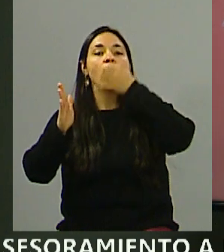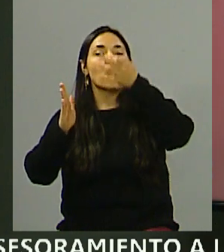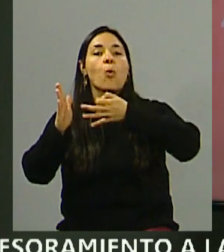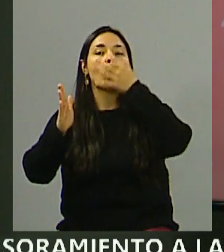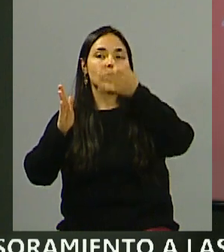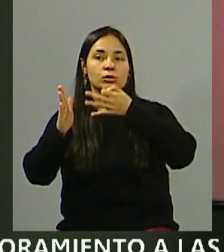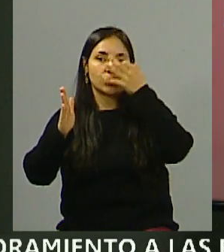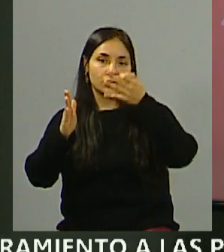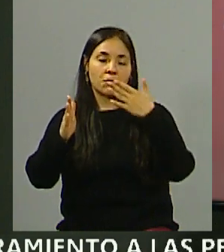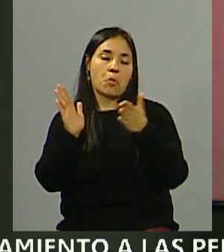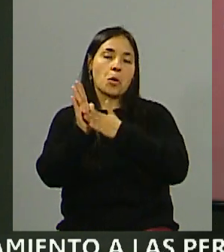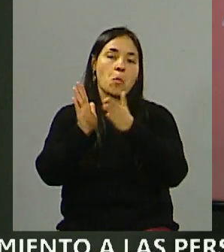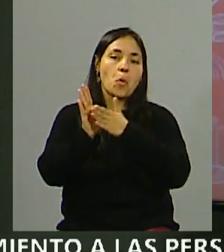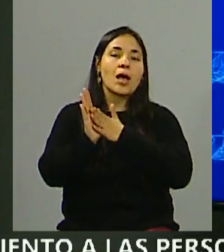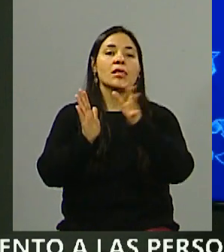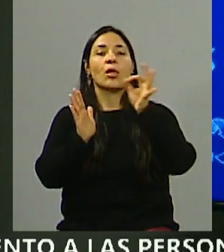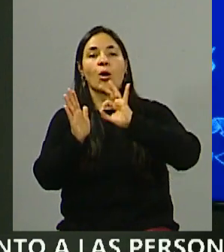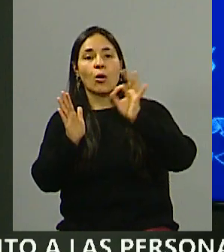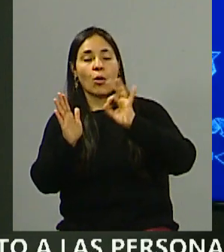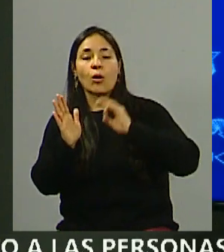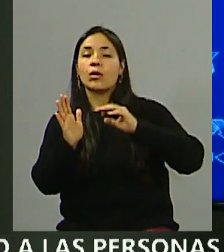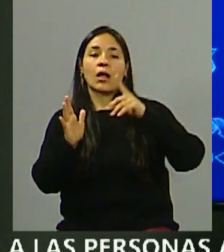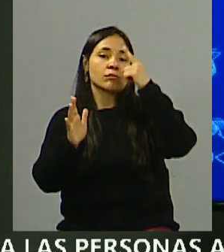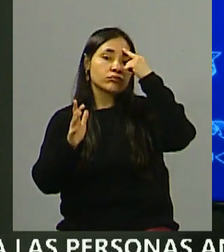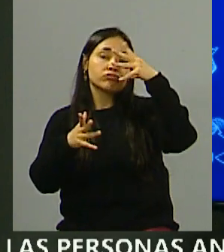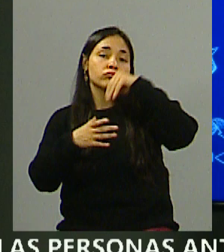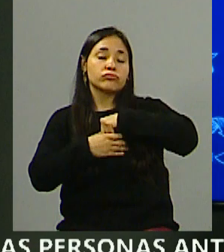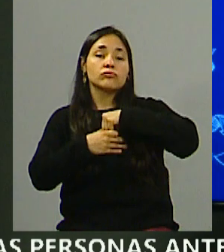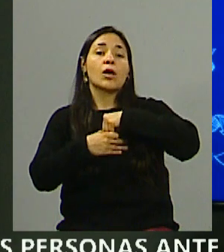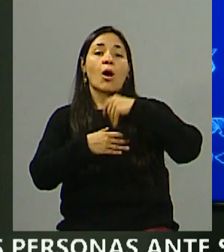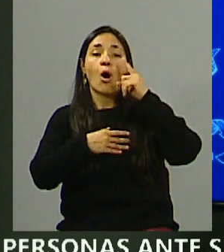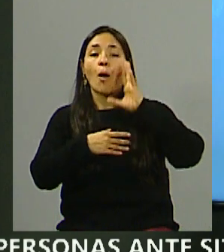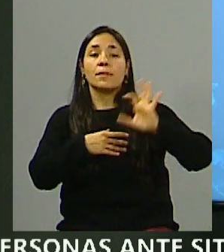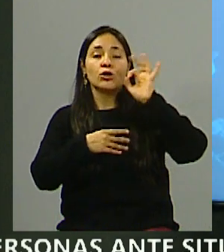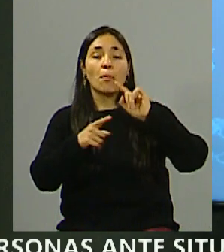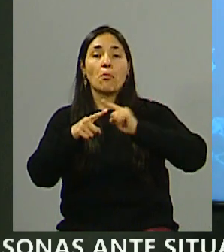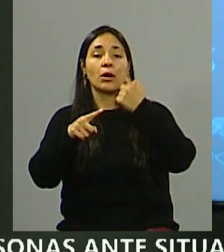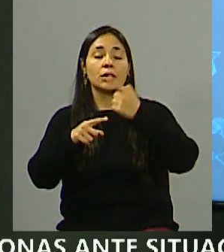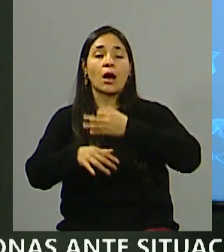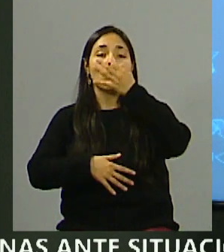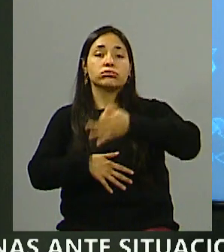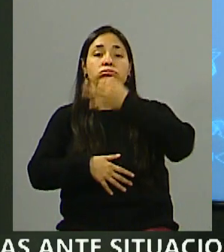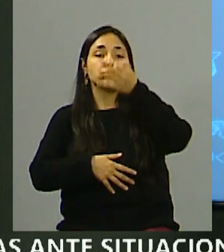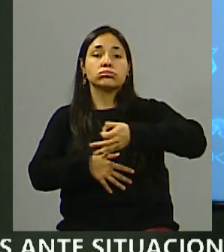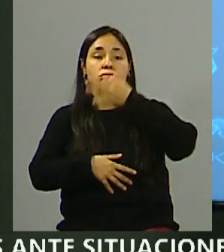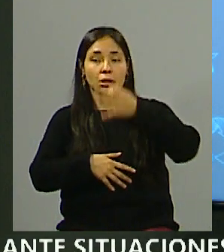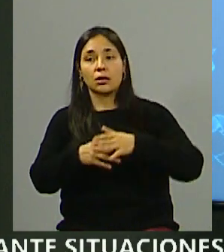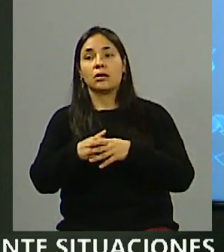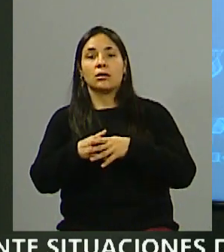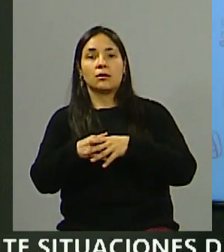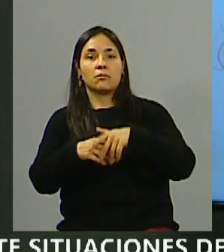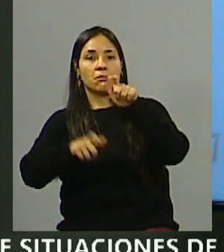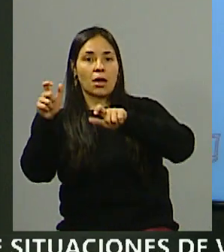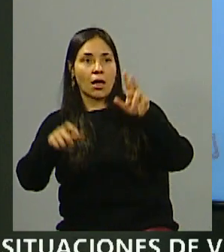ver con propuestas o con atributos de los candidatos o con su posicionamiento político, que pueden eventualmente modificar